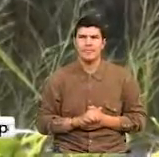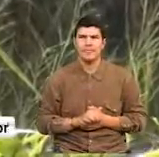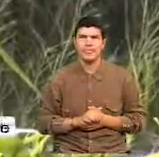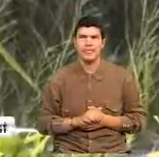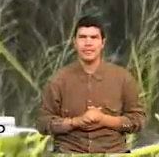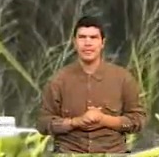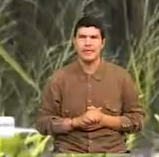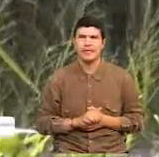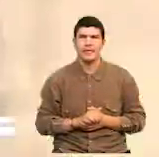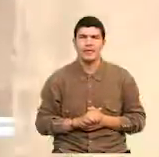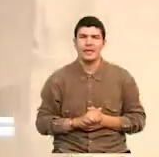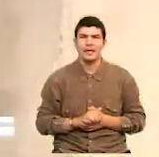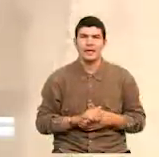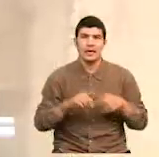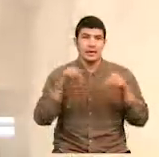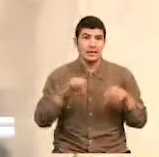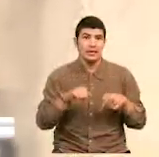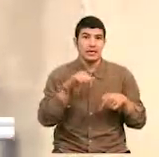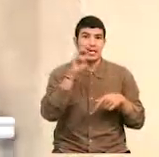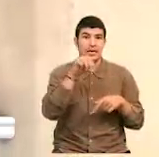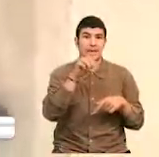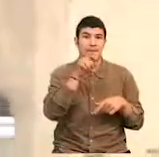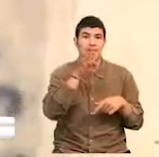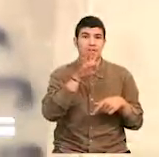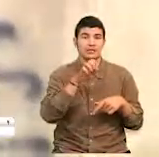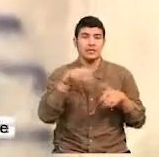del M-19 que entró en los años